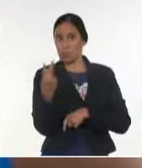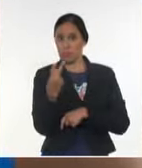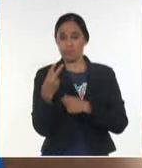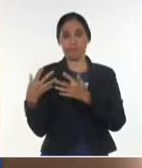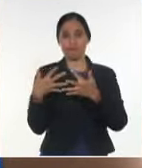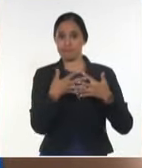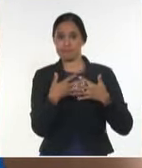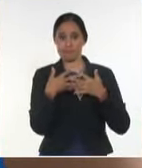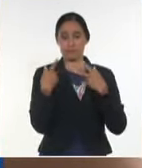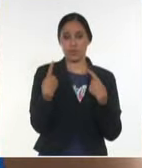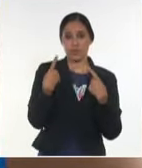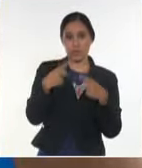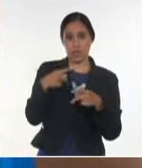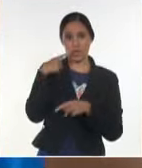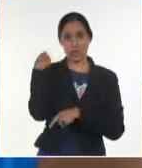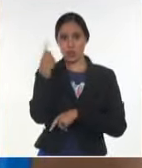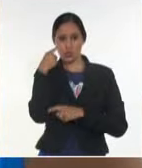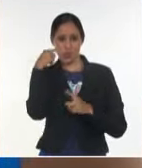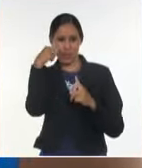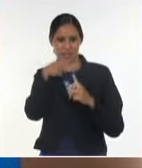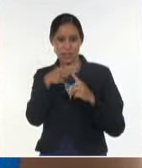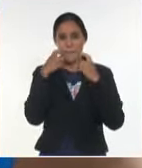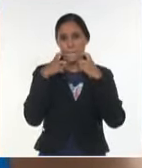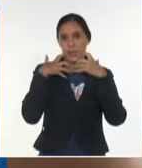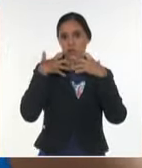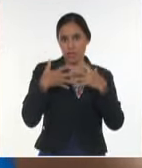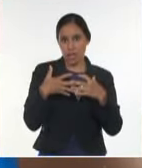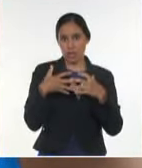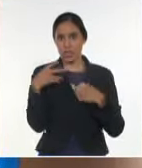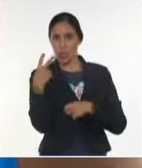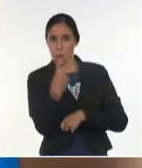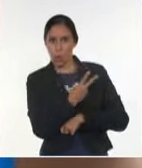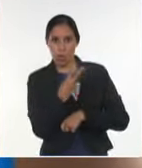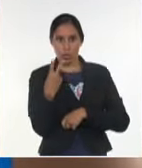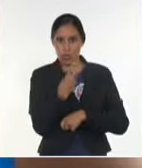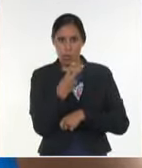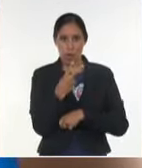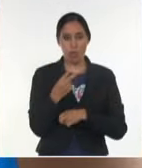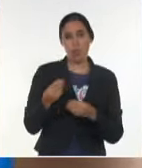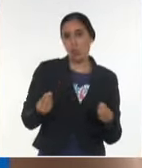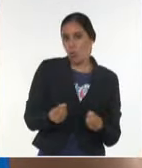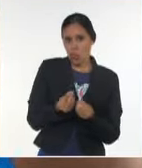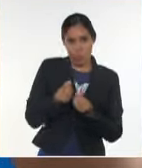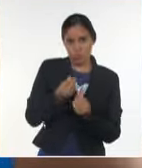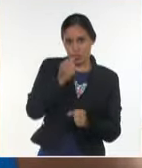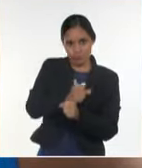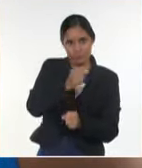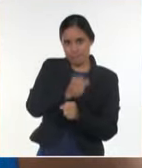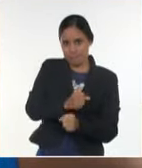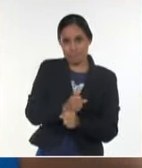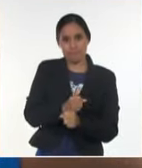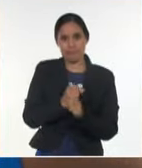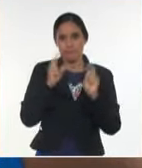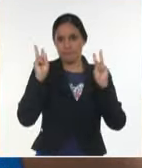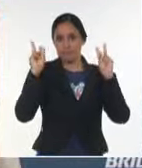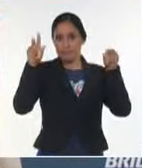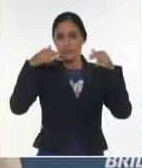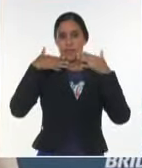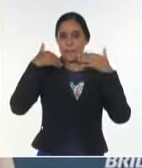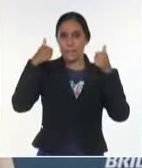es línea fuera línea y yo de fuera de bloqueo diagonal. Y eso es lo que más hacen, pues supimos alcanzar la victoria